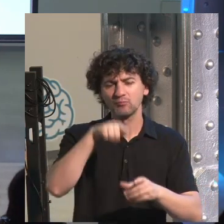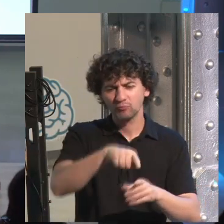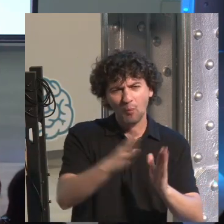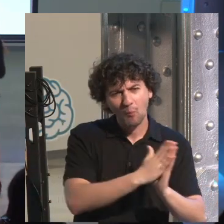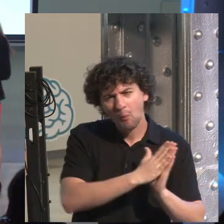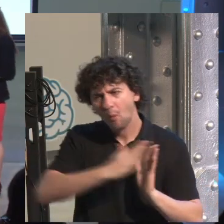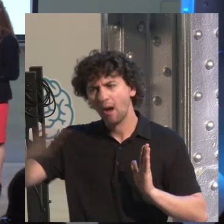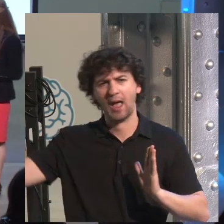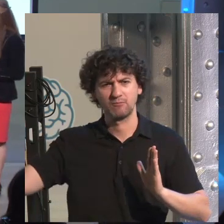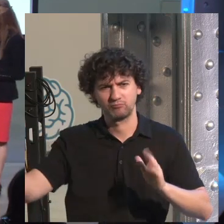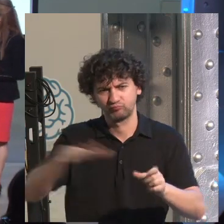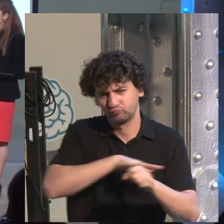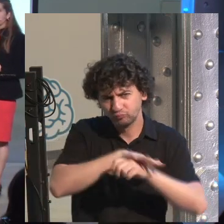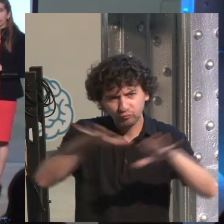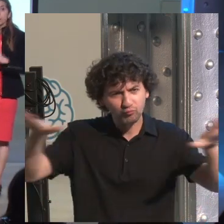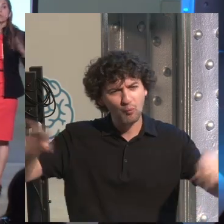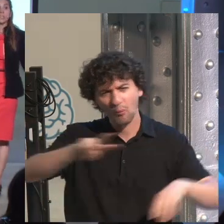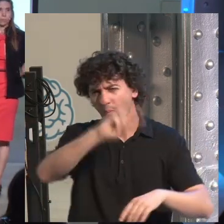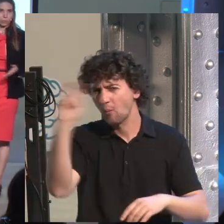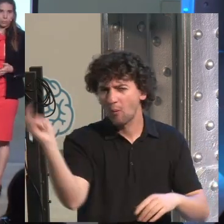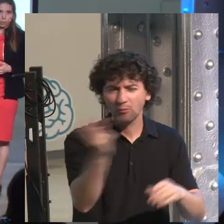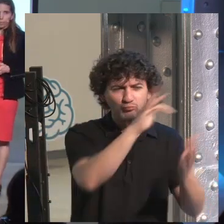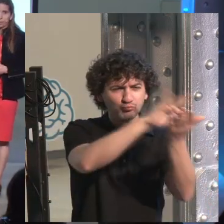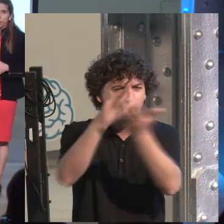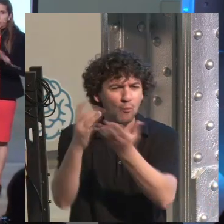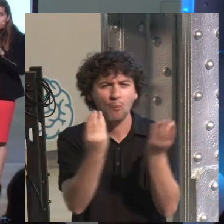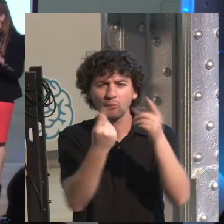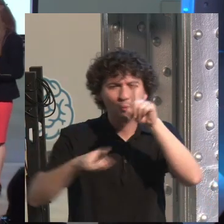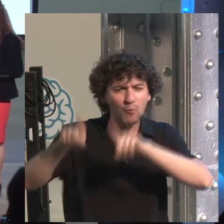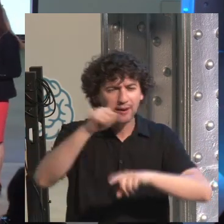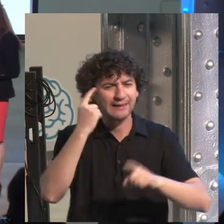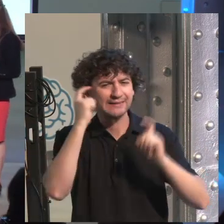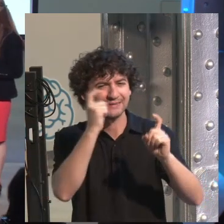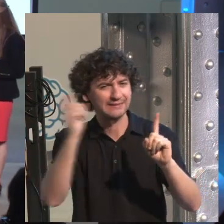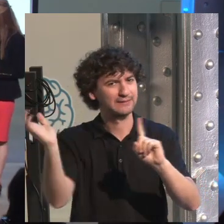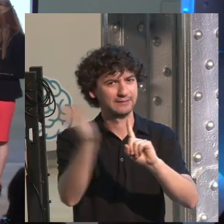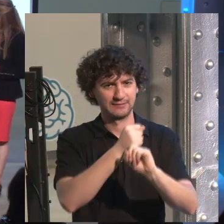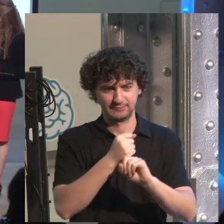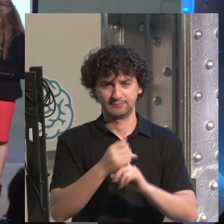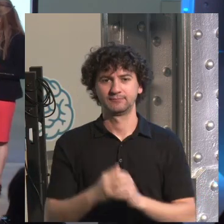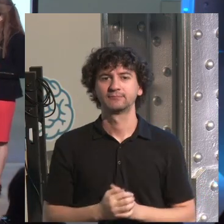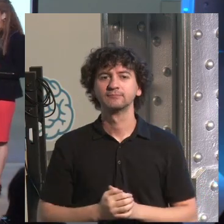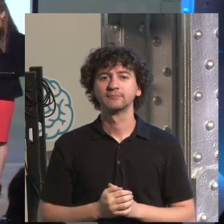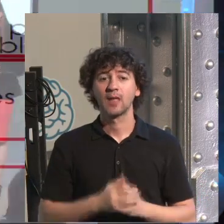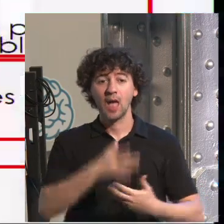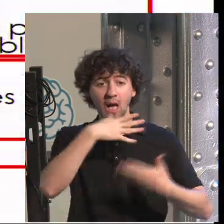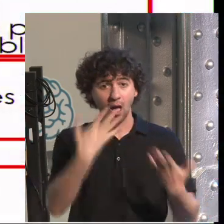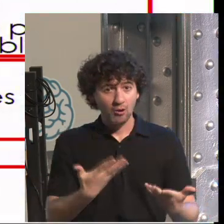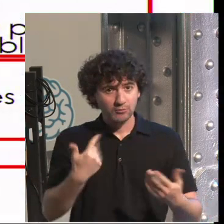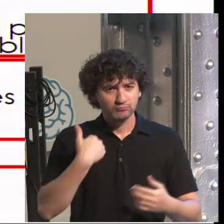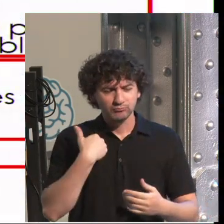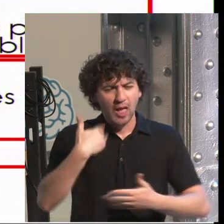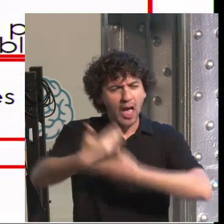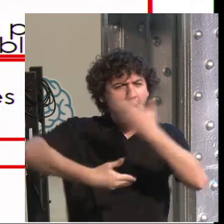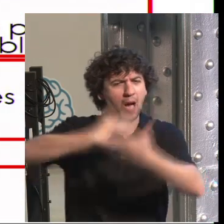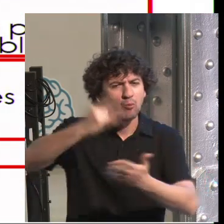amplio en el que se intentan resolver muchísimos problemas. Y hoy, muy brevemente, voy a hablar de algunos de los avances que se